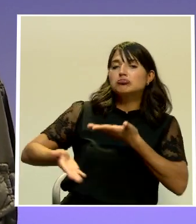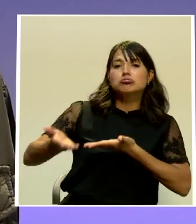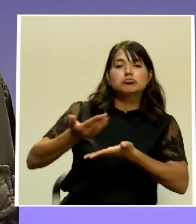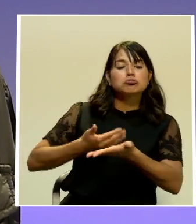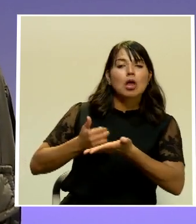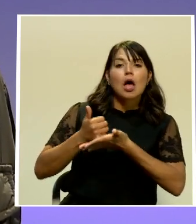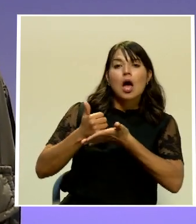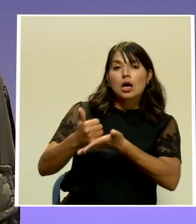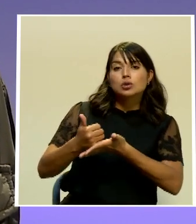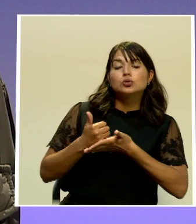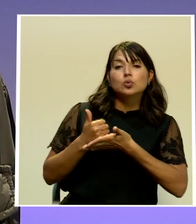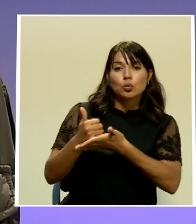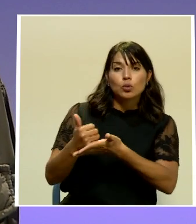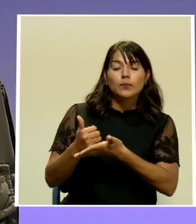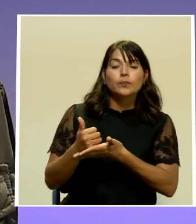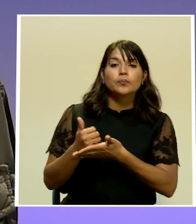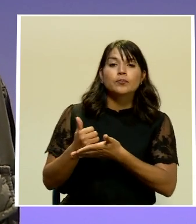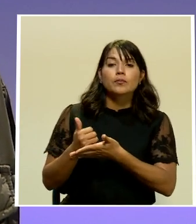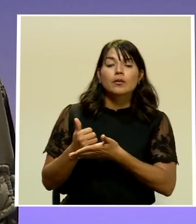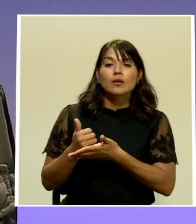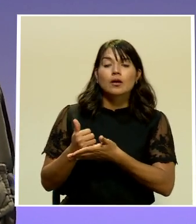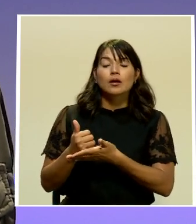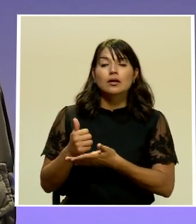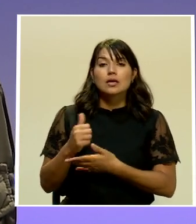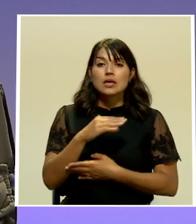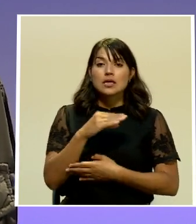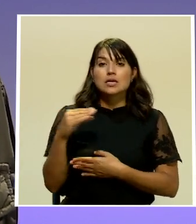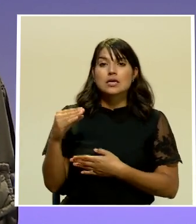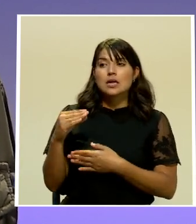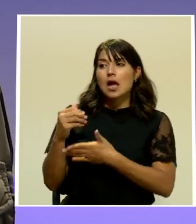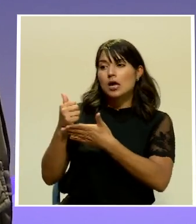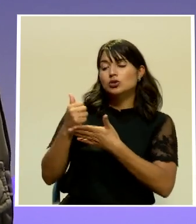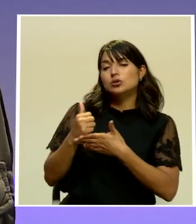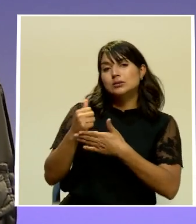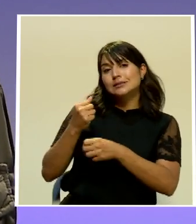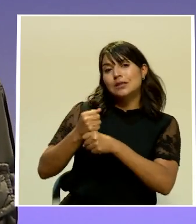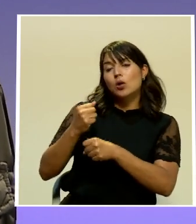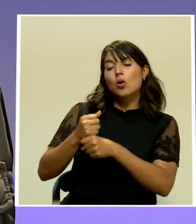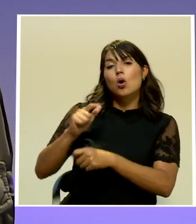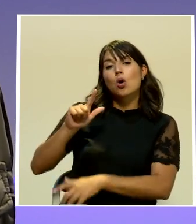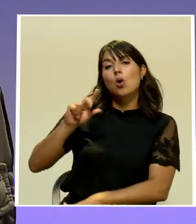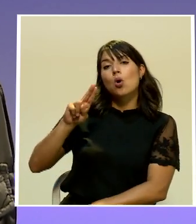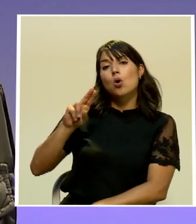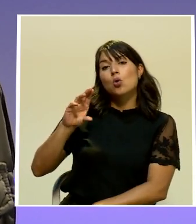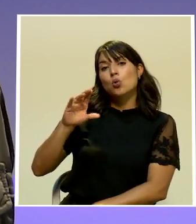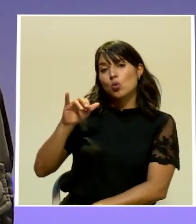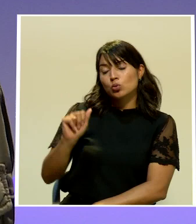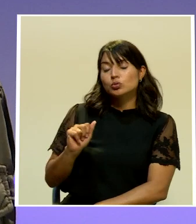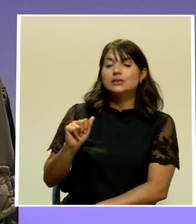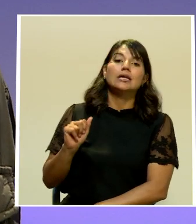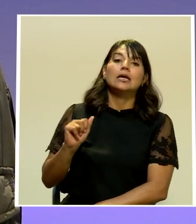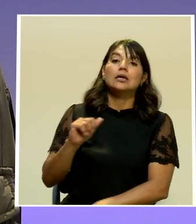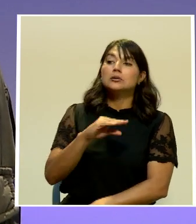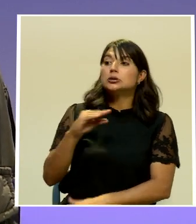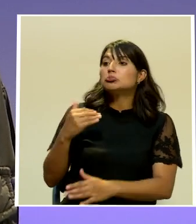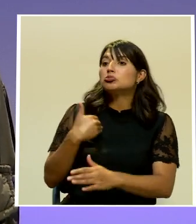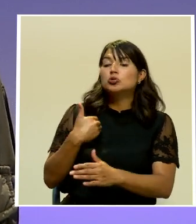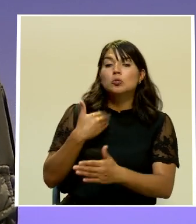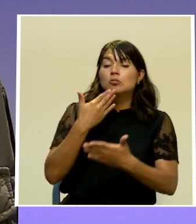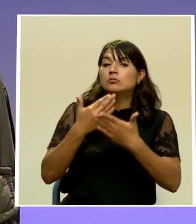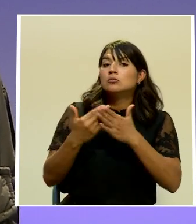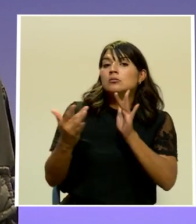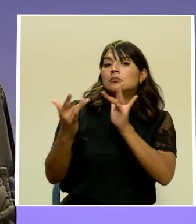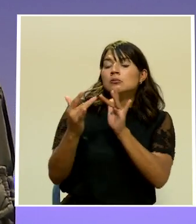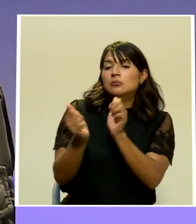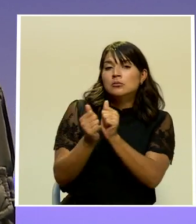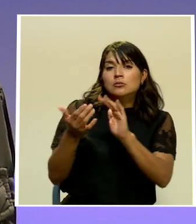digamos, de tú a tú que elaboró Lucía con la comunidad, que elaboramos todos con la comunidad y la pasamos